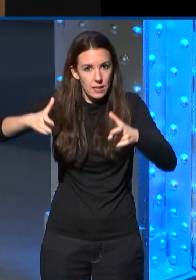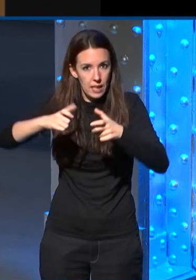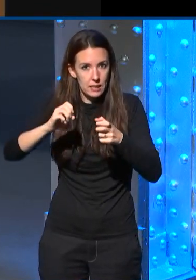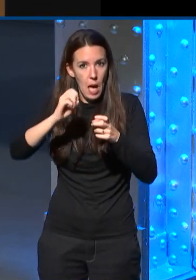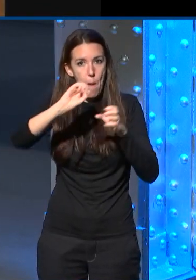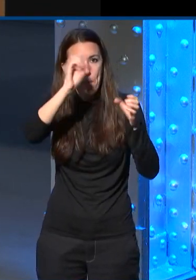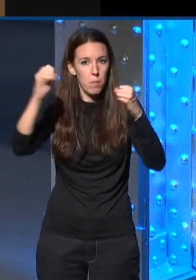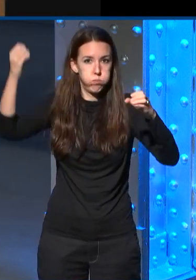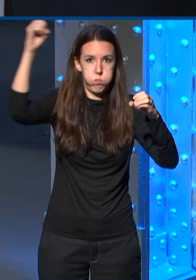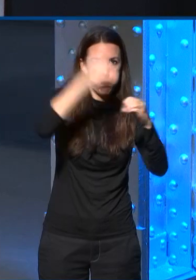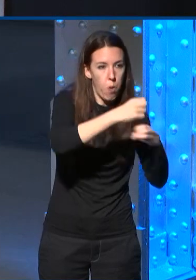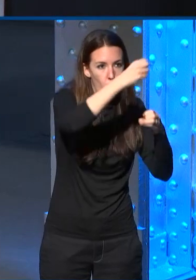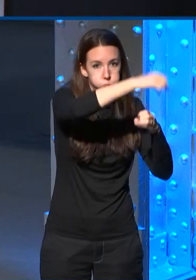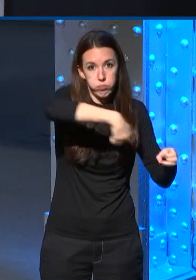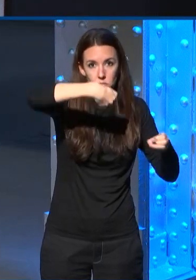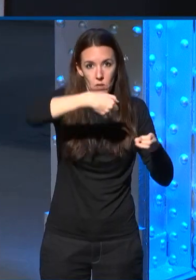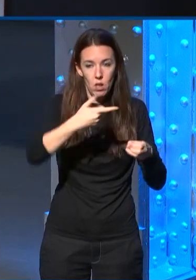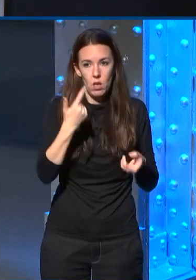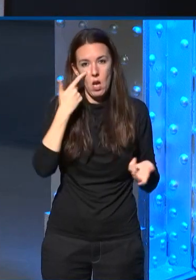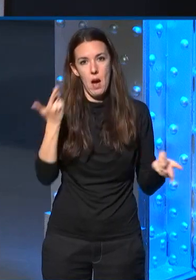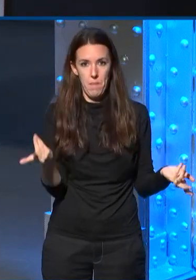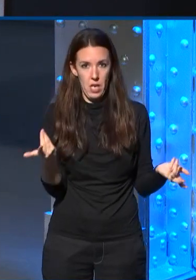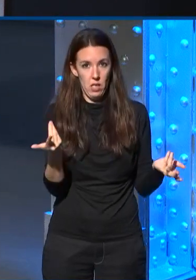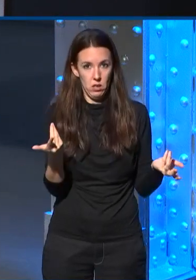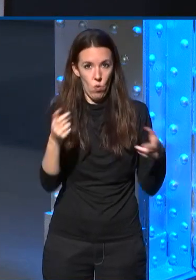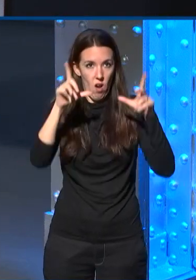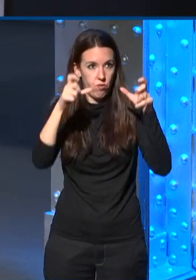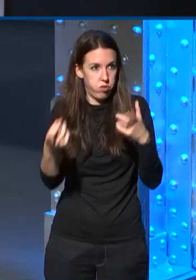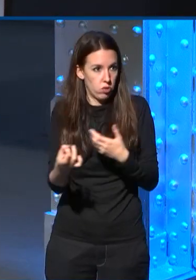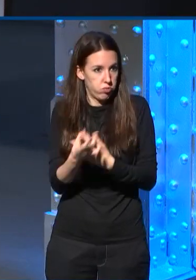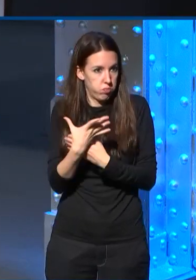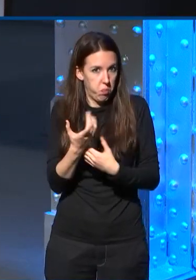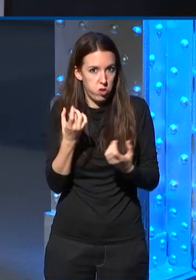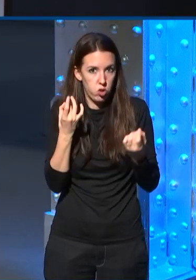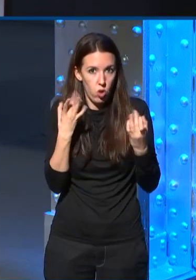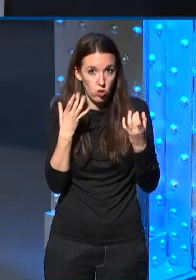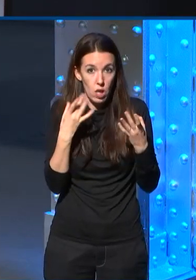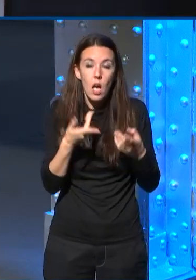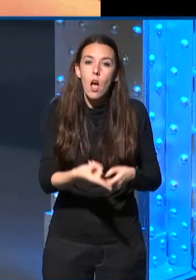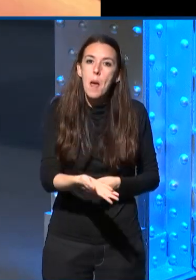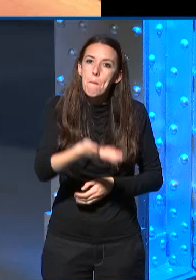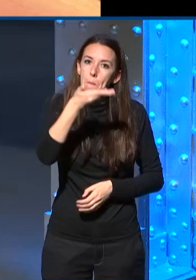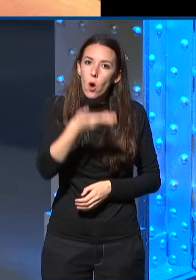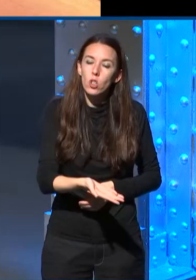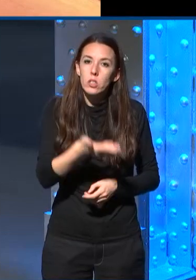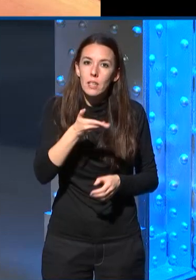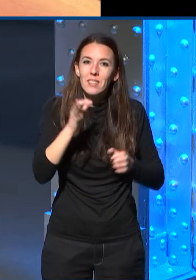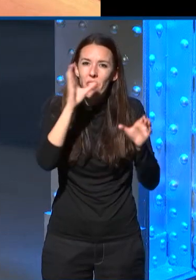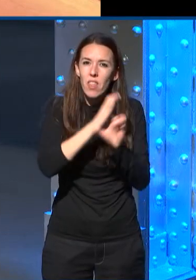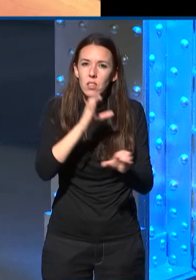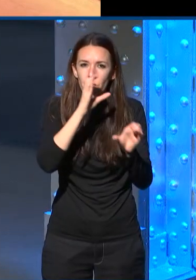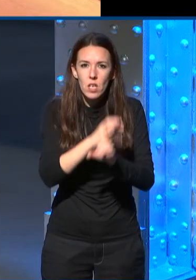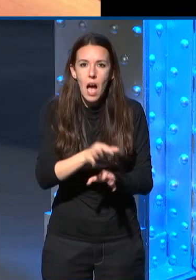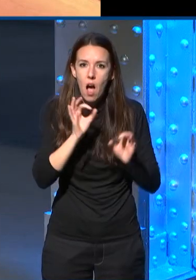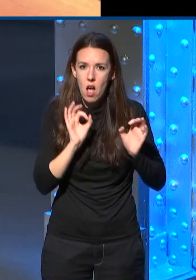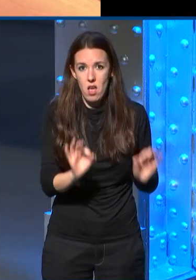meteoritos. Y alguno puede decir, pues anda, que semejante viaje para ver cráteres tiene tela. Bien, los cráteres tienen una importancia científica brutal.